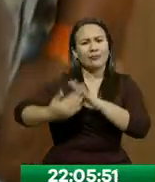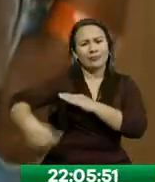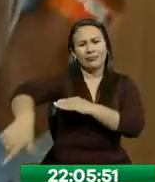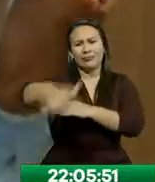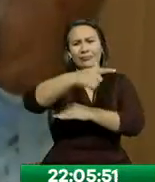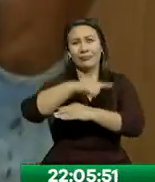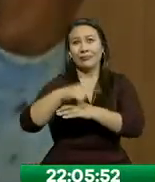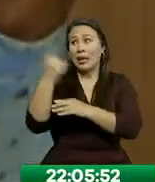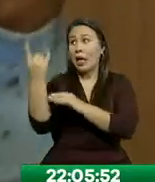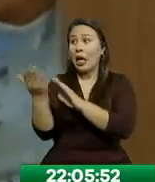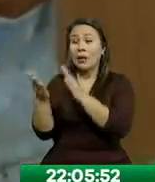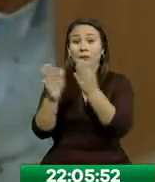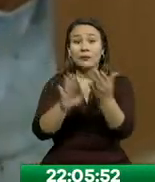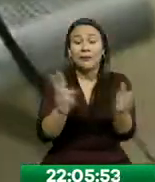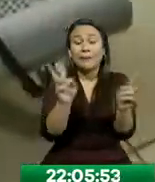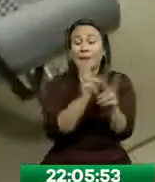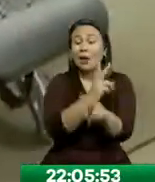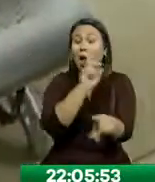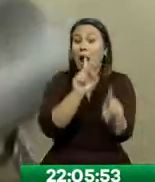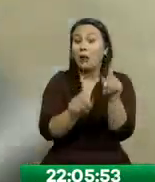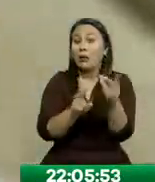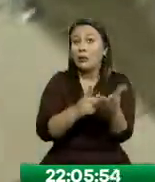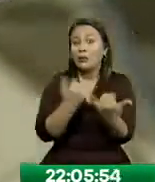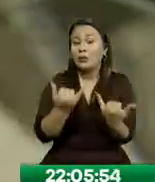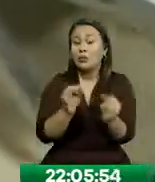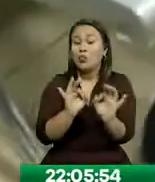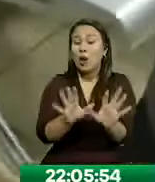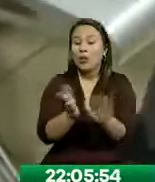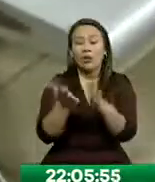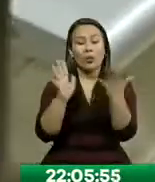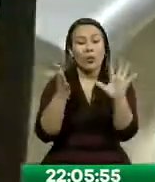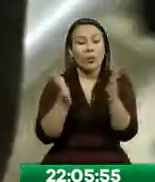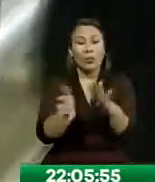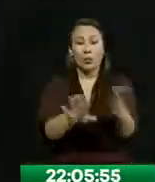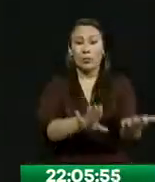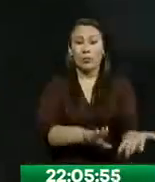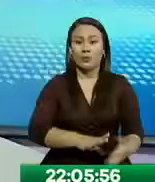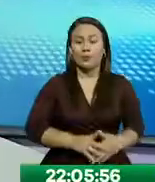terminan en tragedias. Informó José Morales.